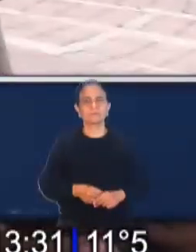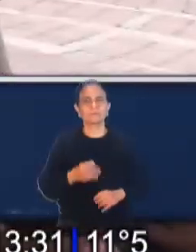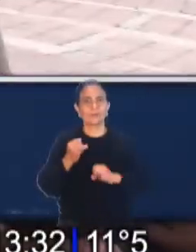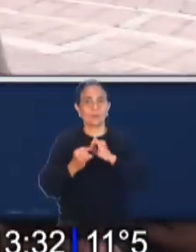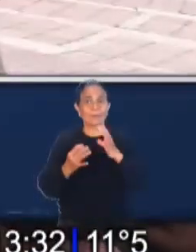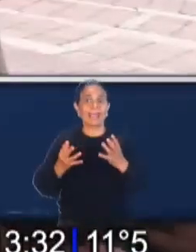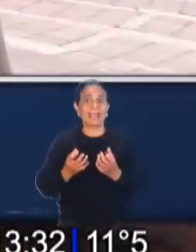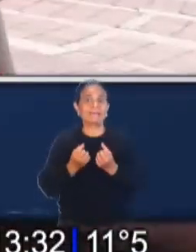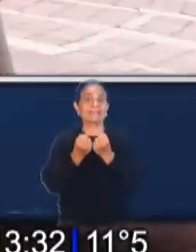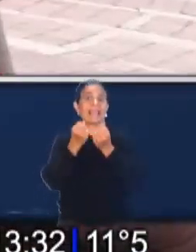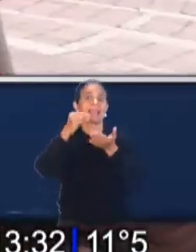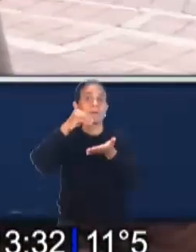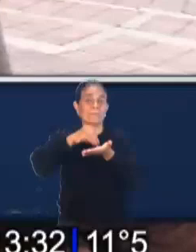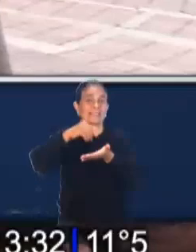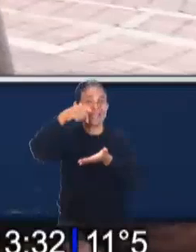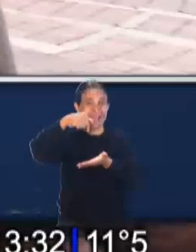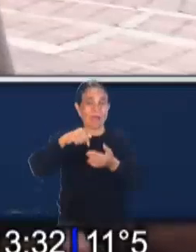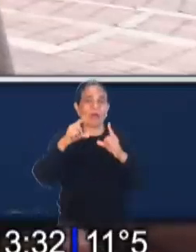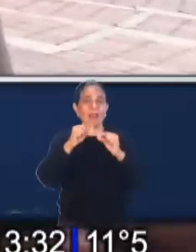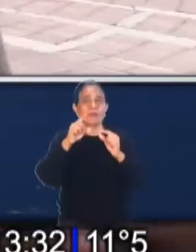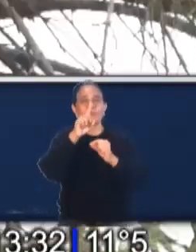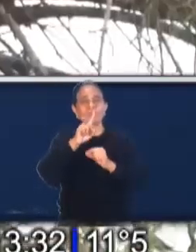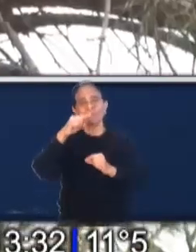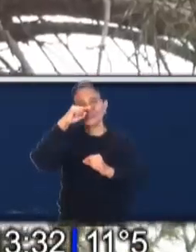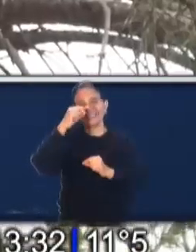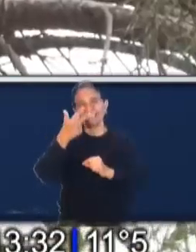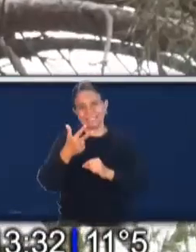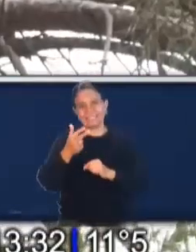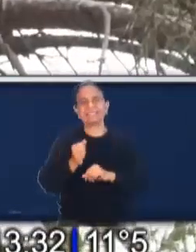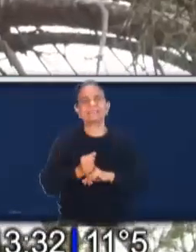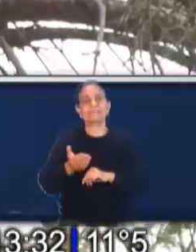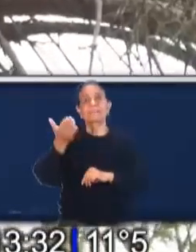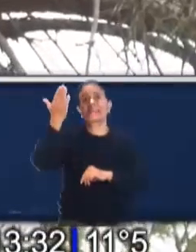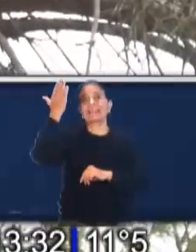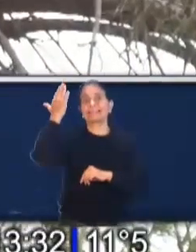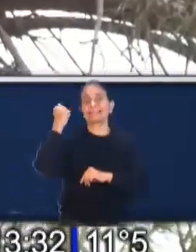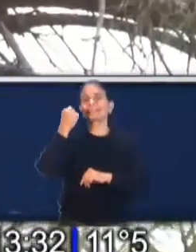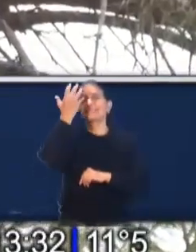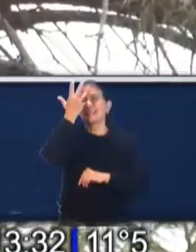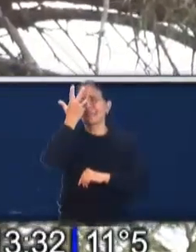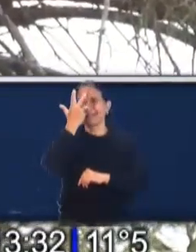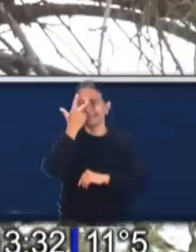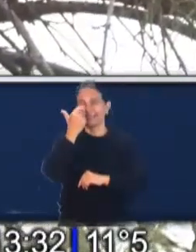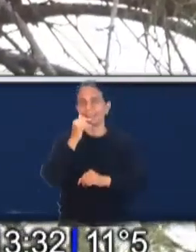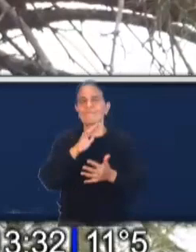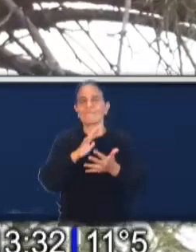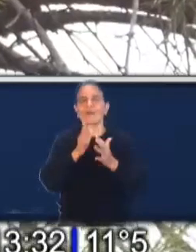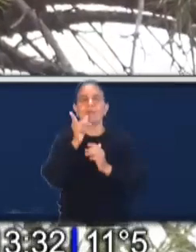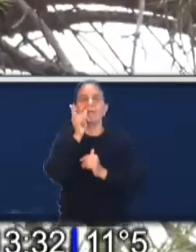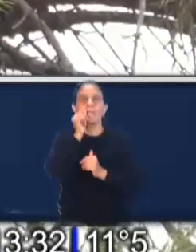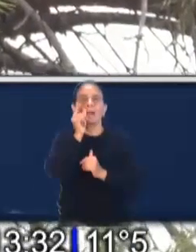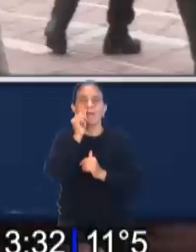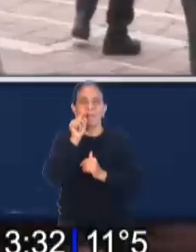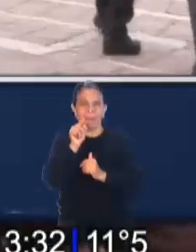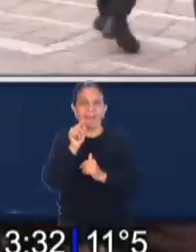Aniversario más, el 173 aniversario del fallecimiento del general, gran padre de la patria, y aquí estamos los sanmartinianos